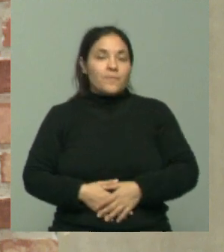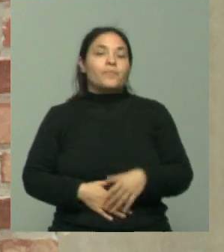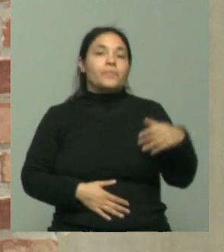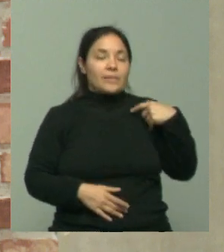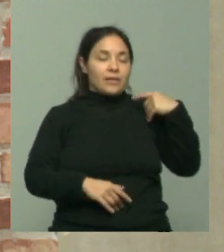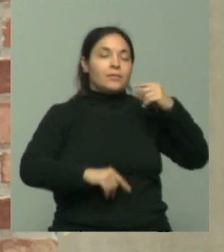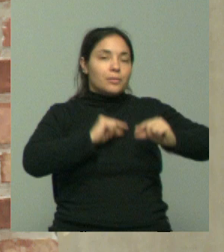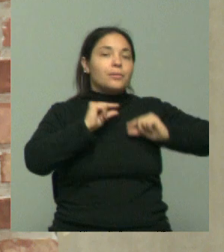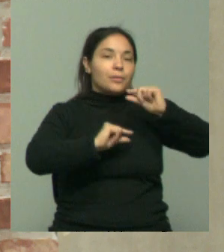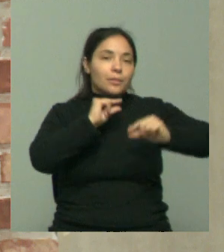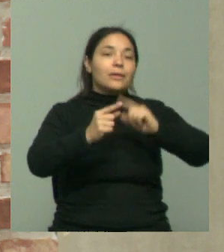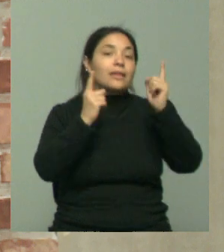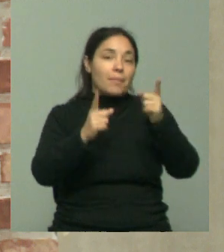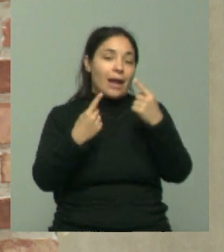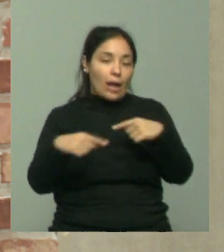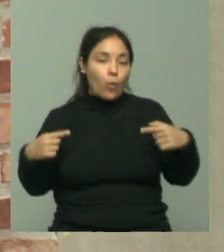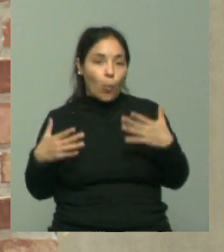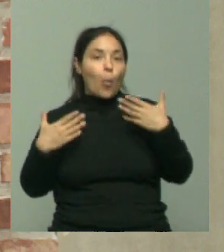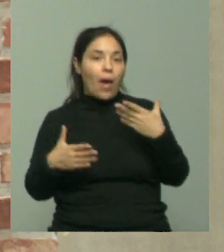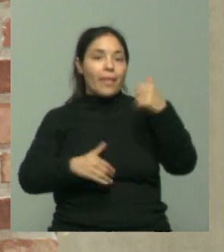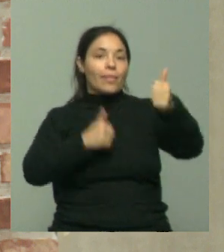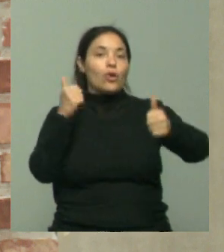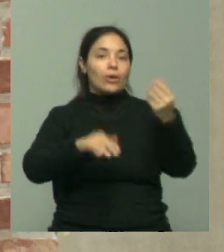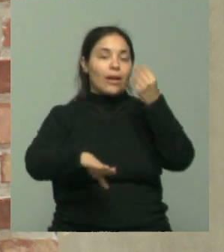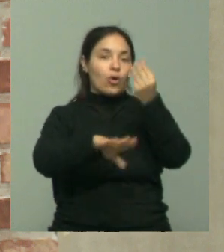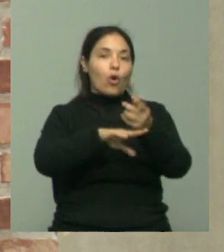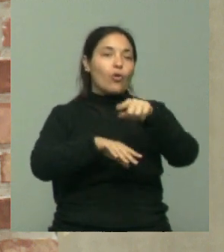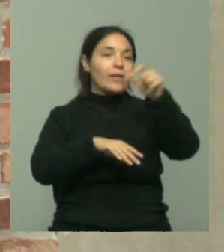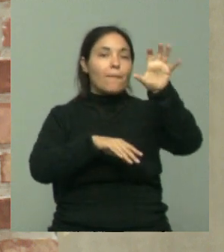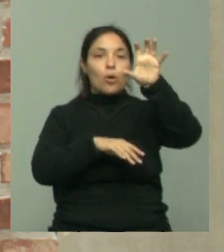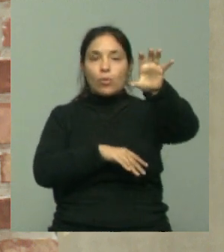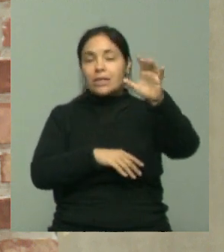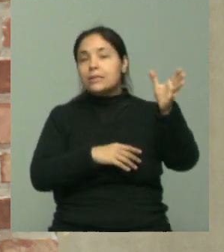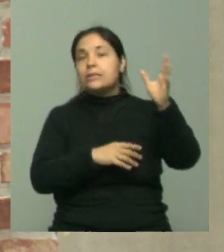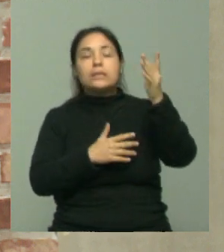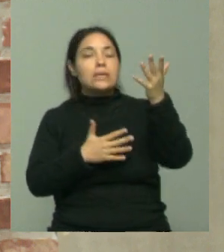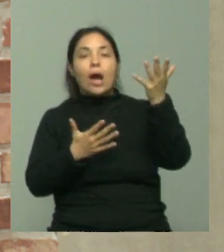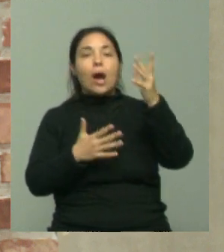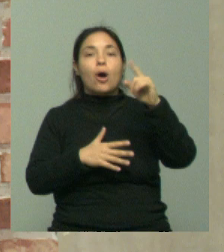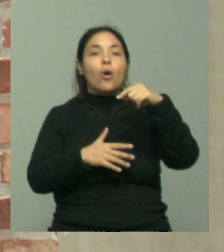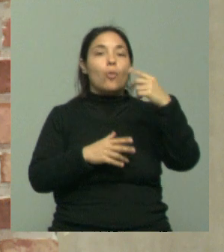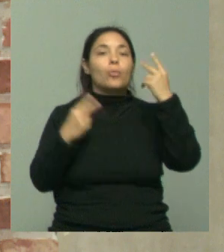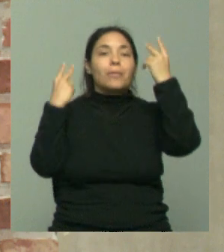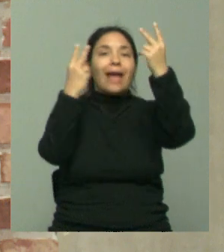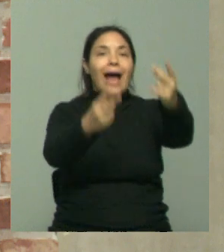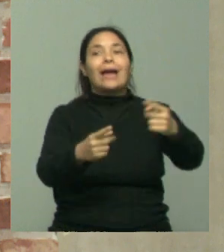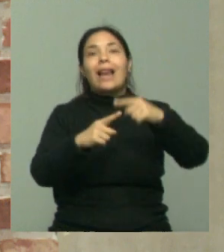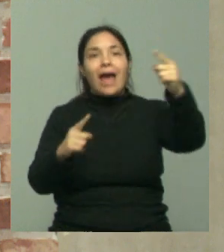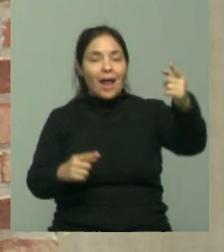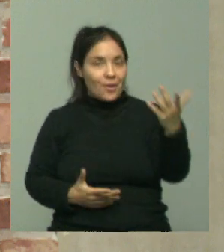camino, poder tener los recursos para llegar a un torneo, ya sea en otra provincia o un torneo donde tienen que hacer un viaje un poco más largo,